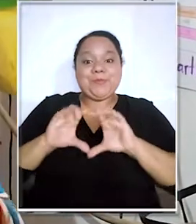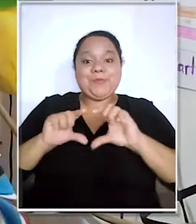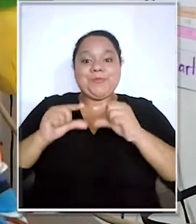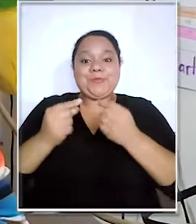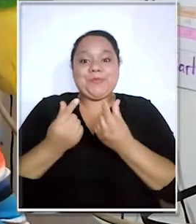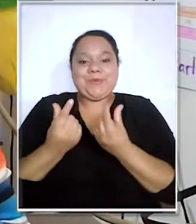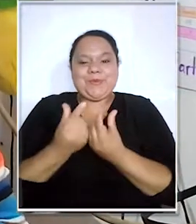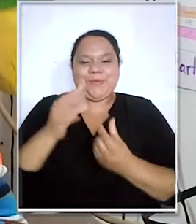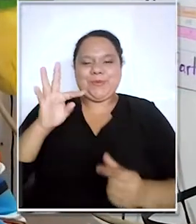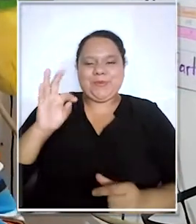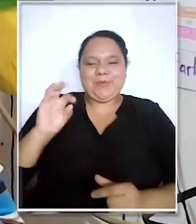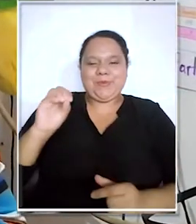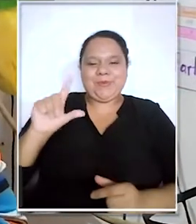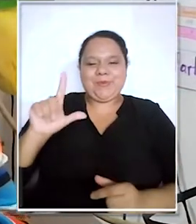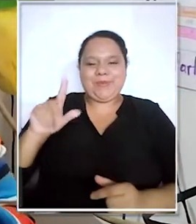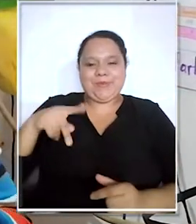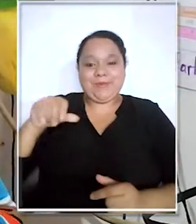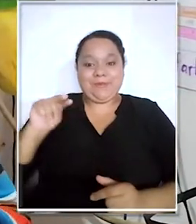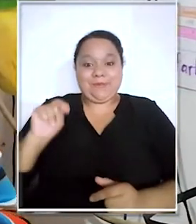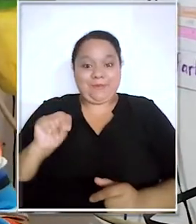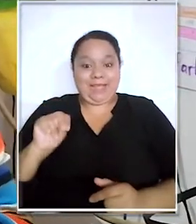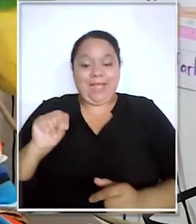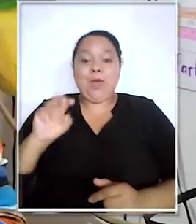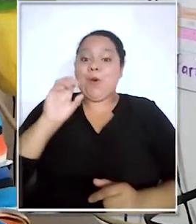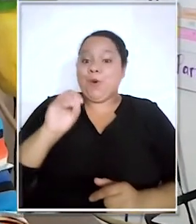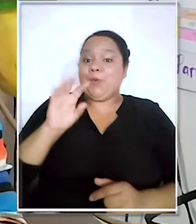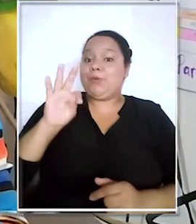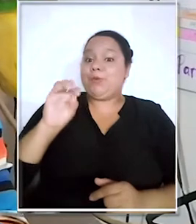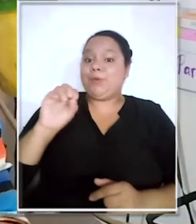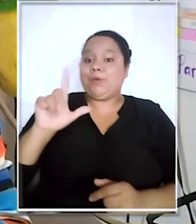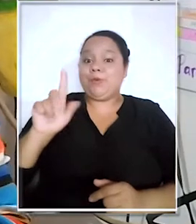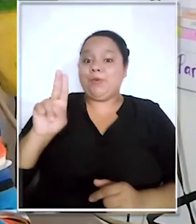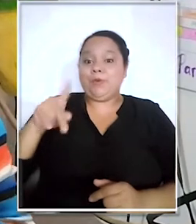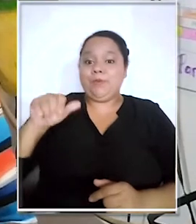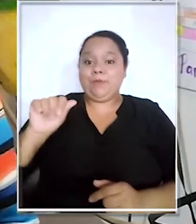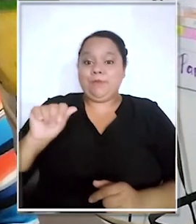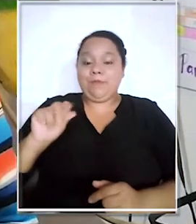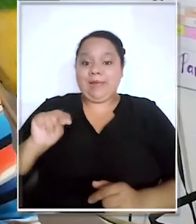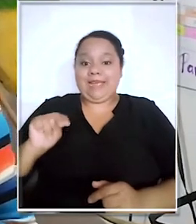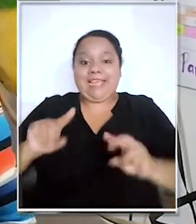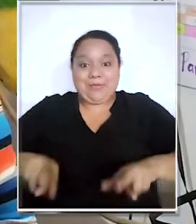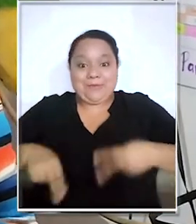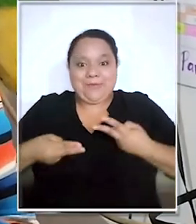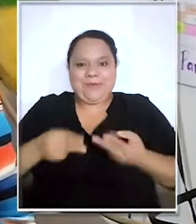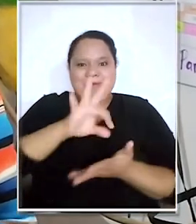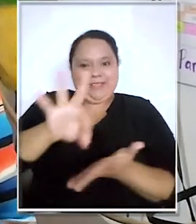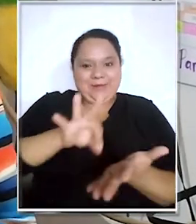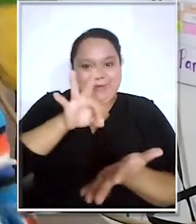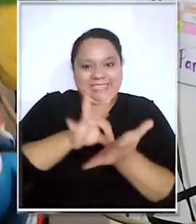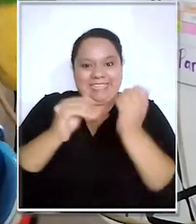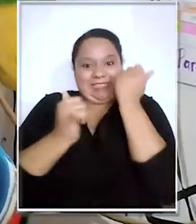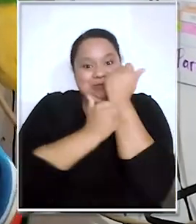del pueblo Tolpán o Tolupán. Ellos se ubican en la montaña de la Flor en Francisco Morazán y también en